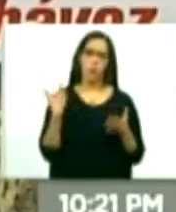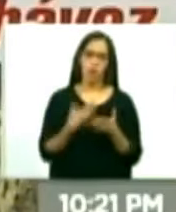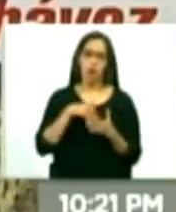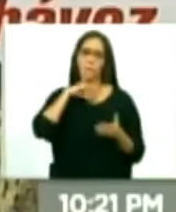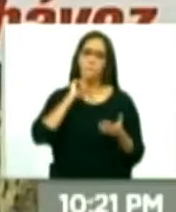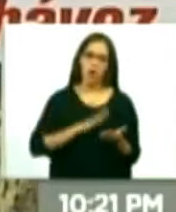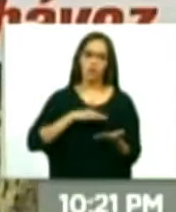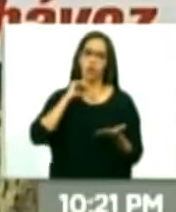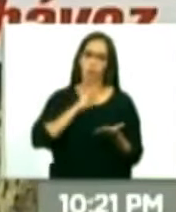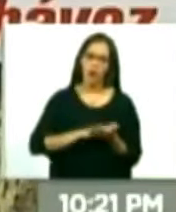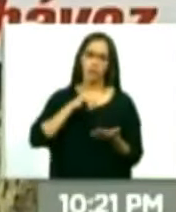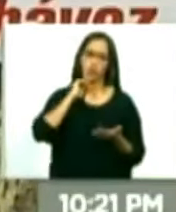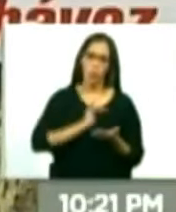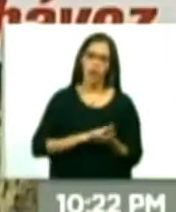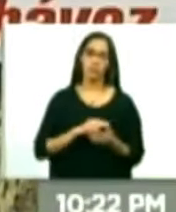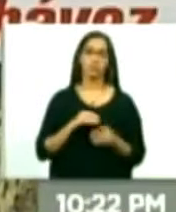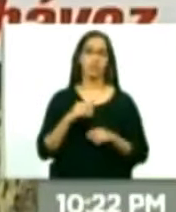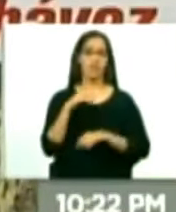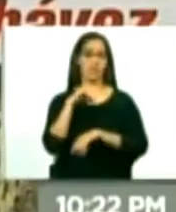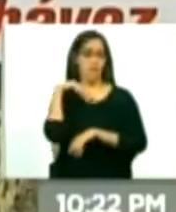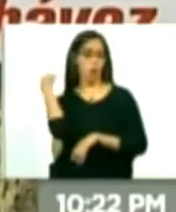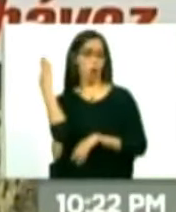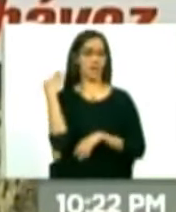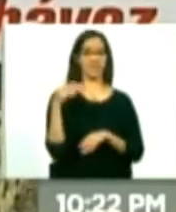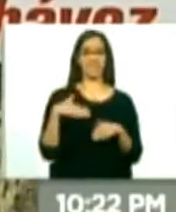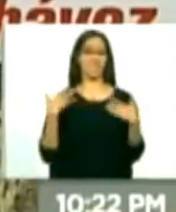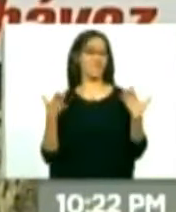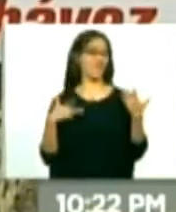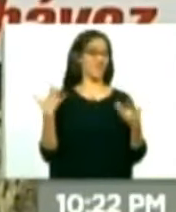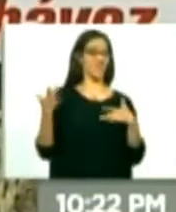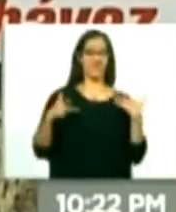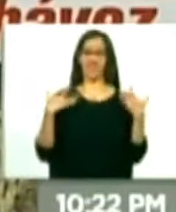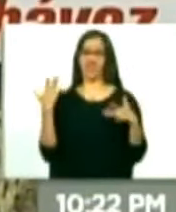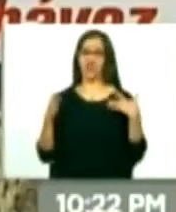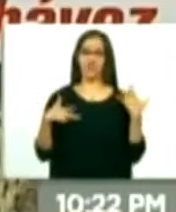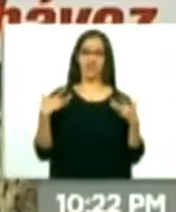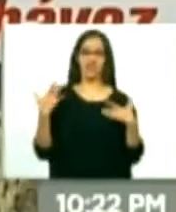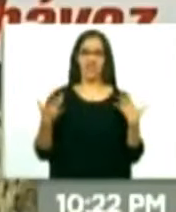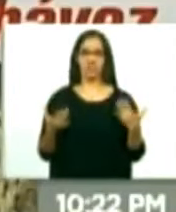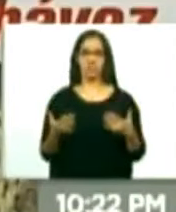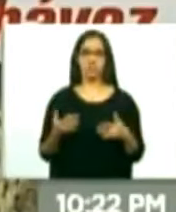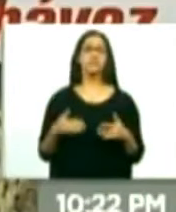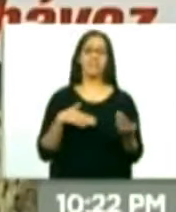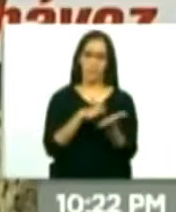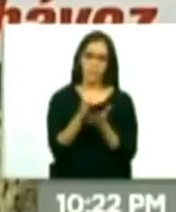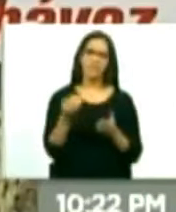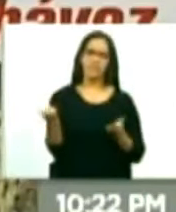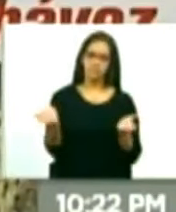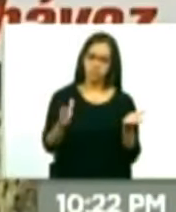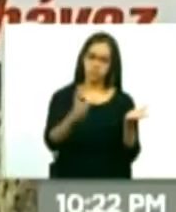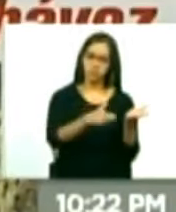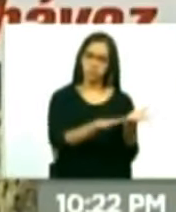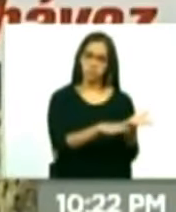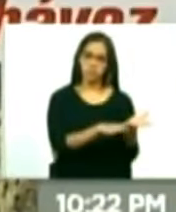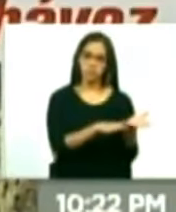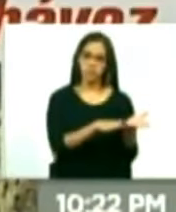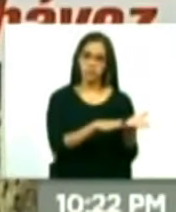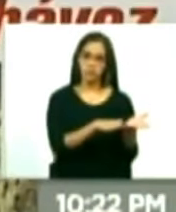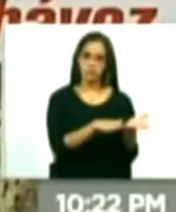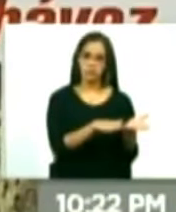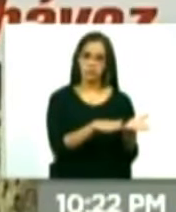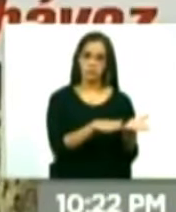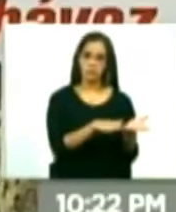muertos y los muertos y la oligarquía disfrutando, disfrutando y disfrutando de que ocurran esas masacres?